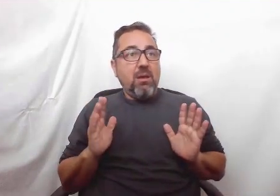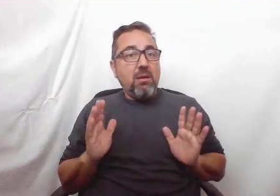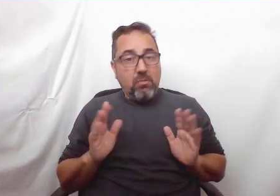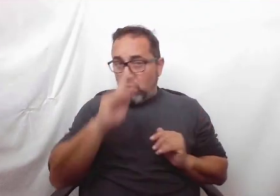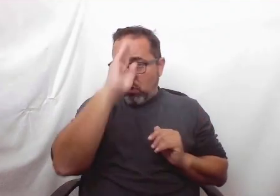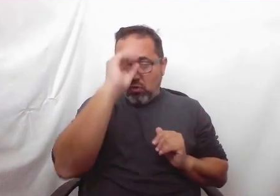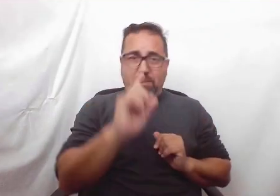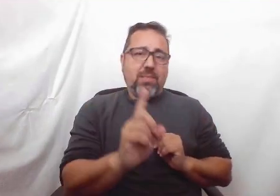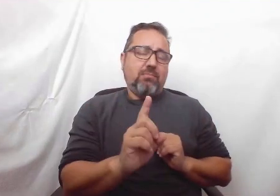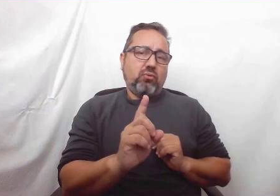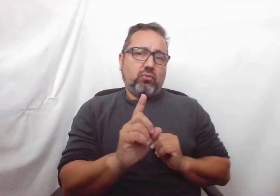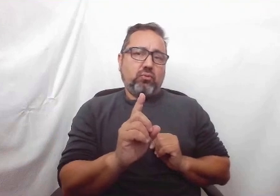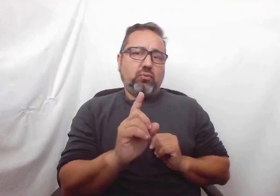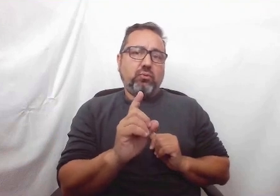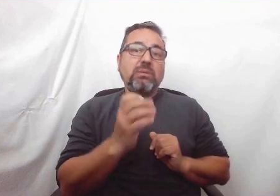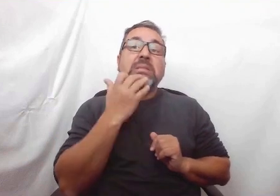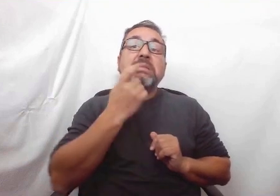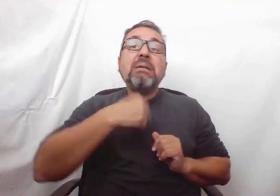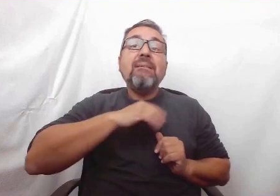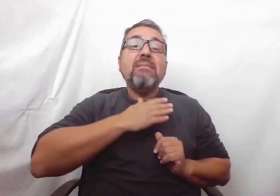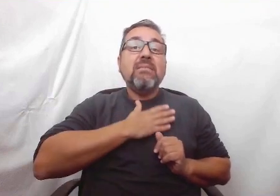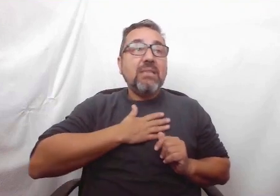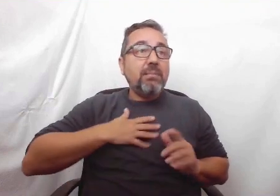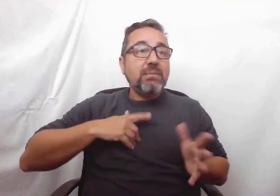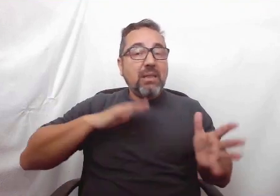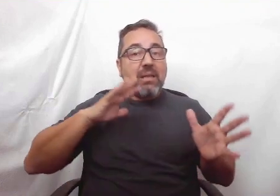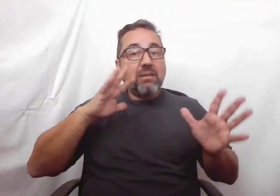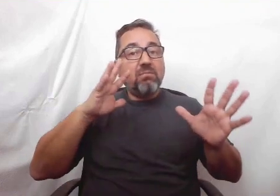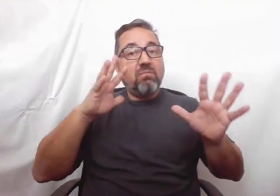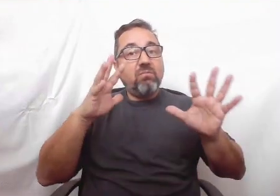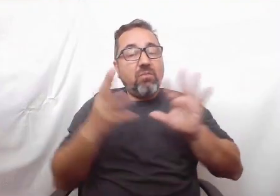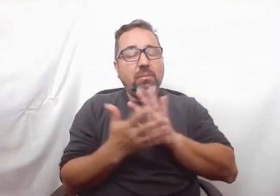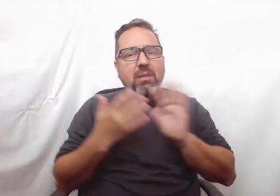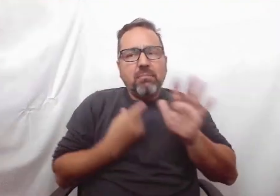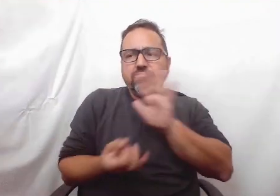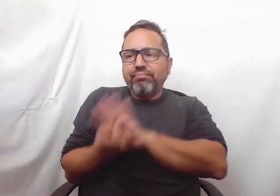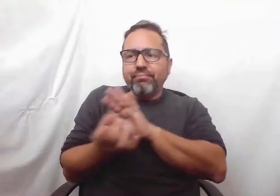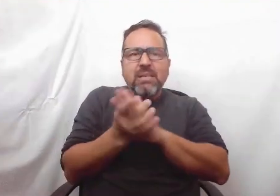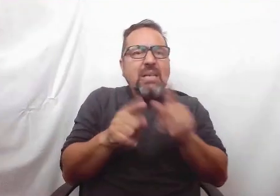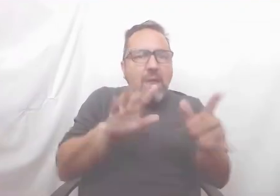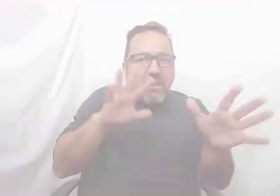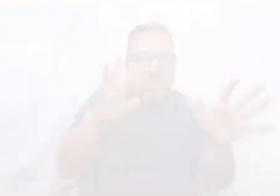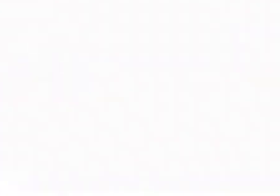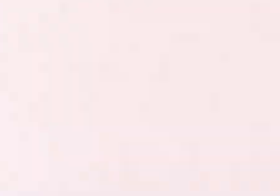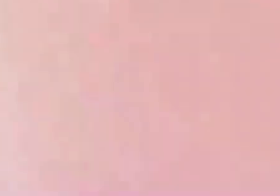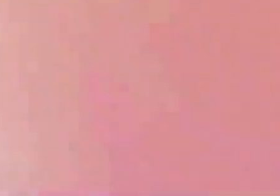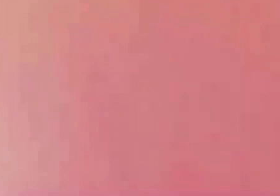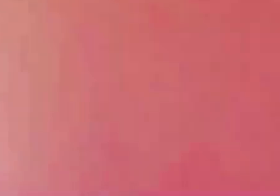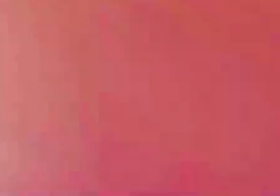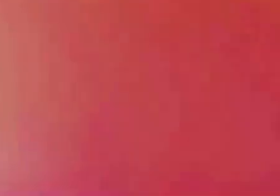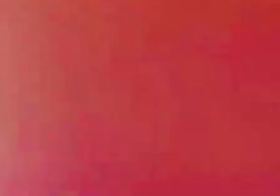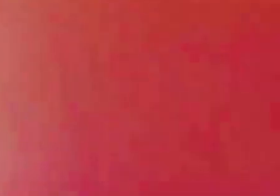de eso si queremos emprender esa transformación y que esa transformación sea un éxito.